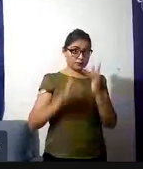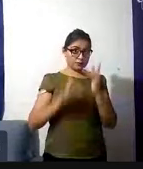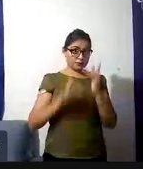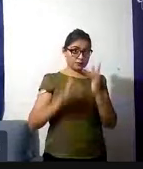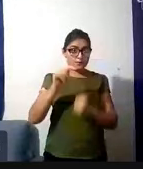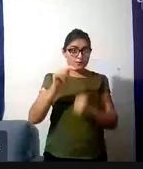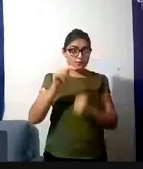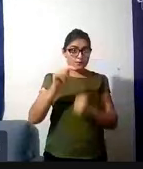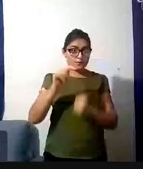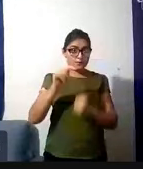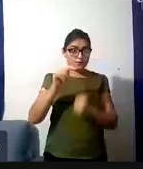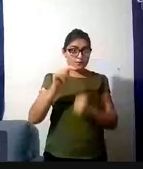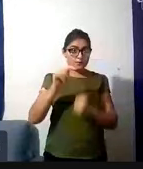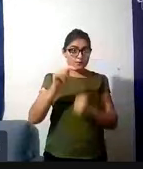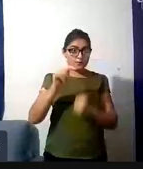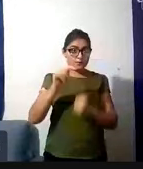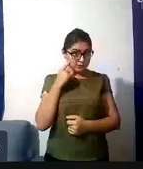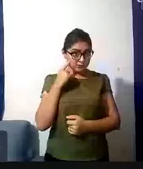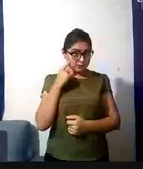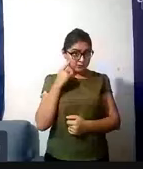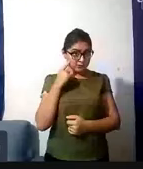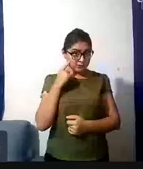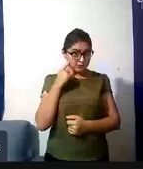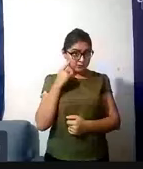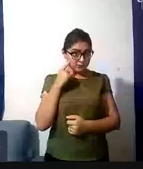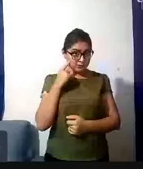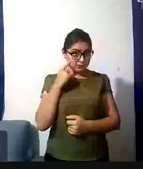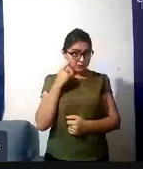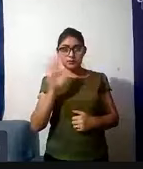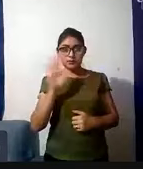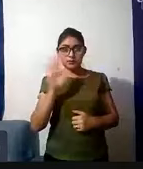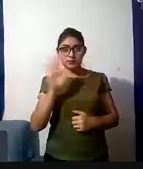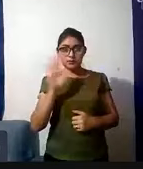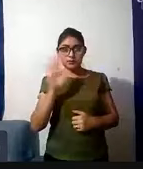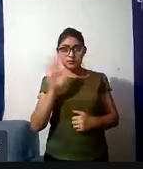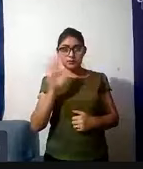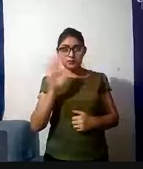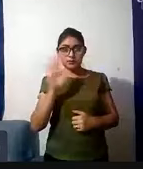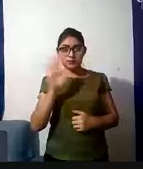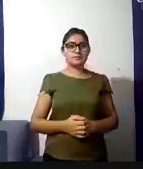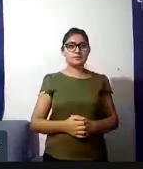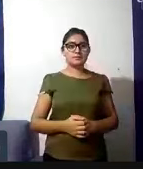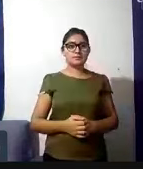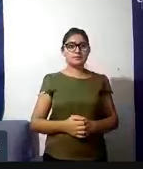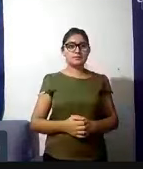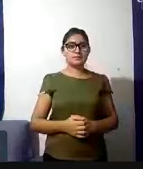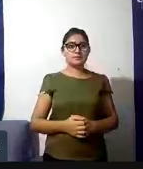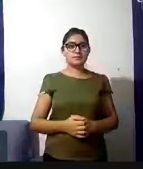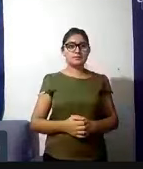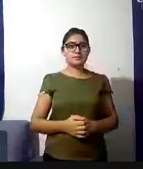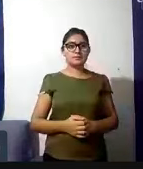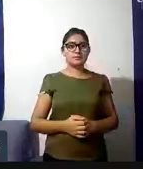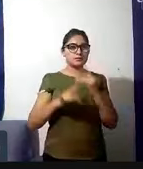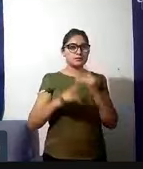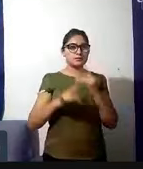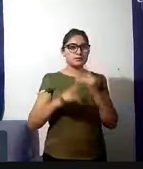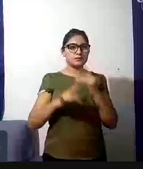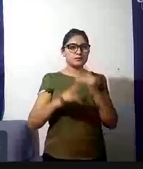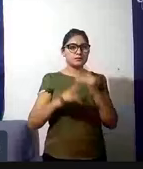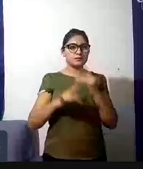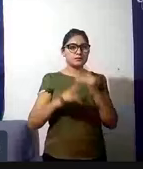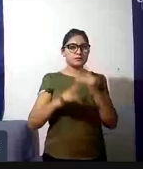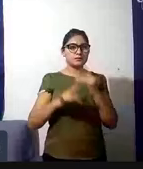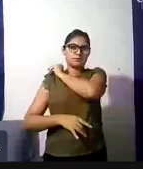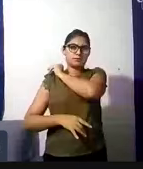Te perdimos un poco. Perdemos. Se está cortado así muchísimo. Sí, sí. A veces es la distancia, el